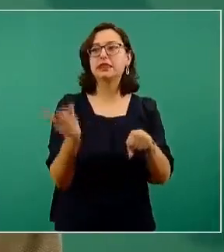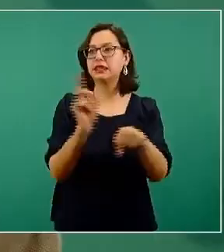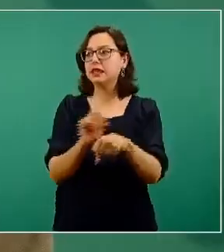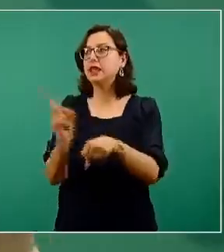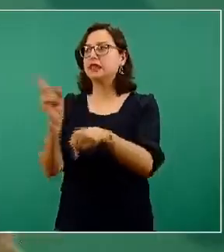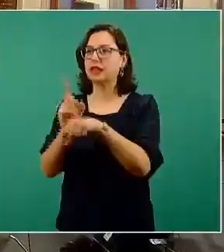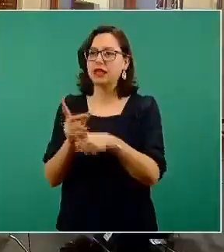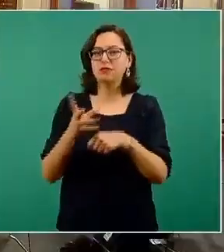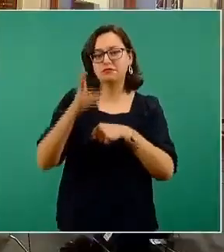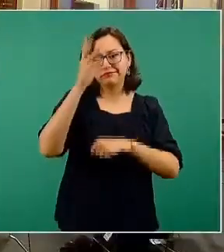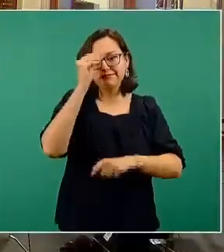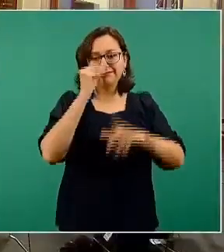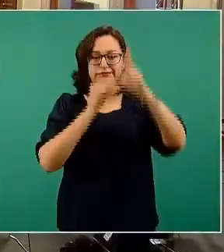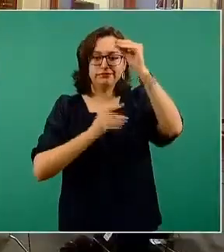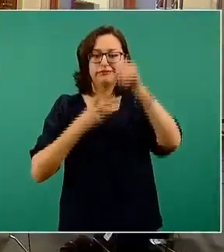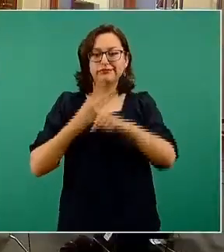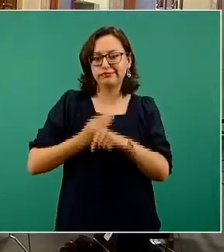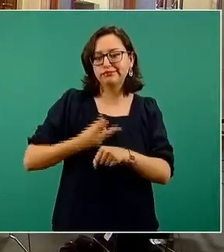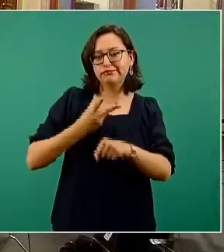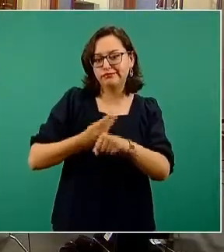se va mejorando, ¿no?